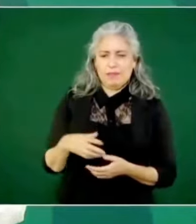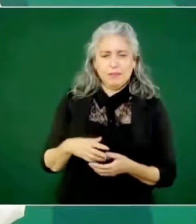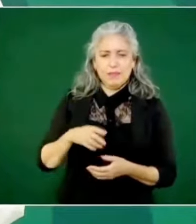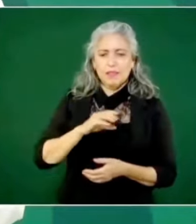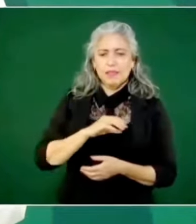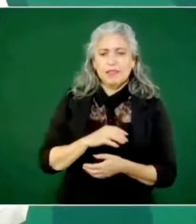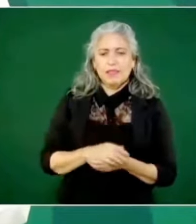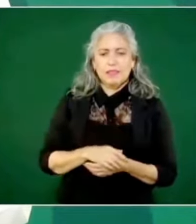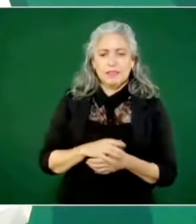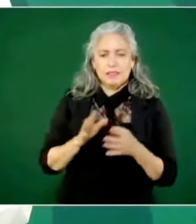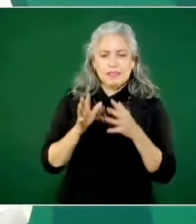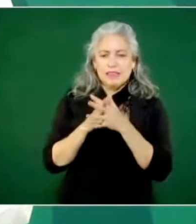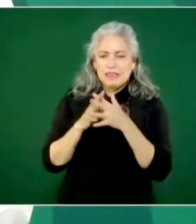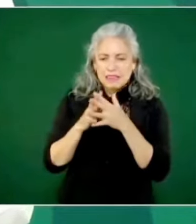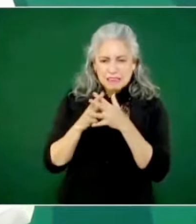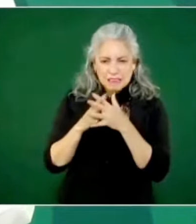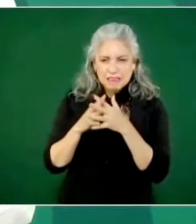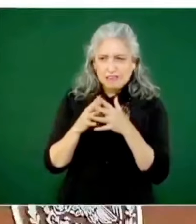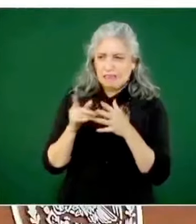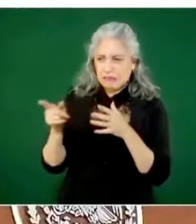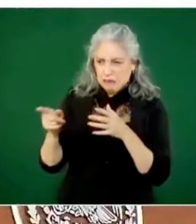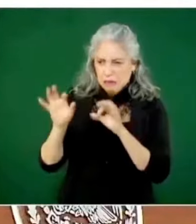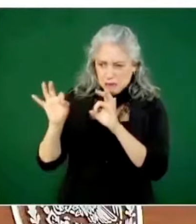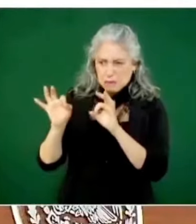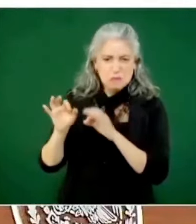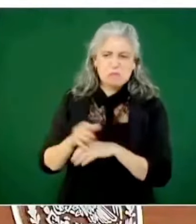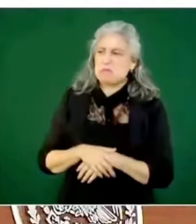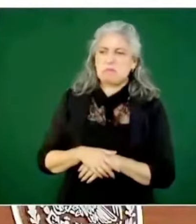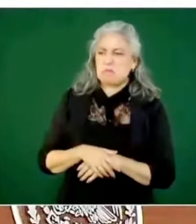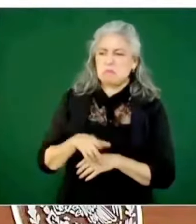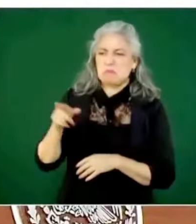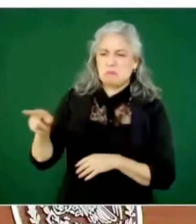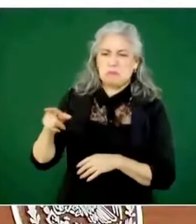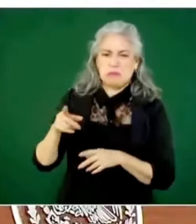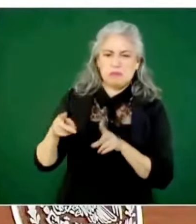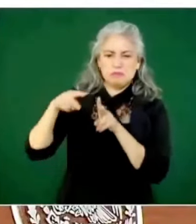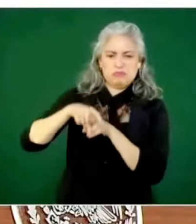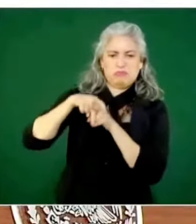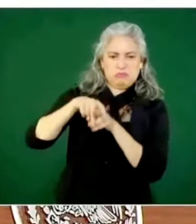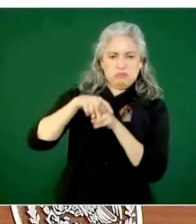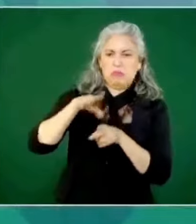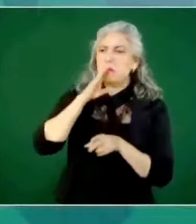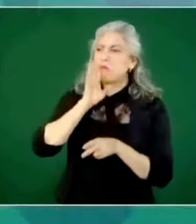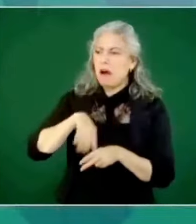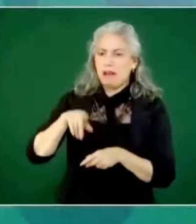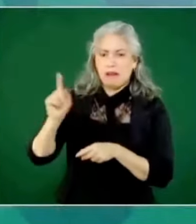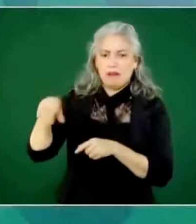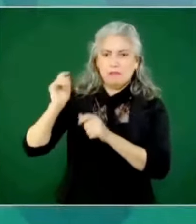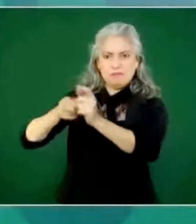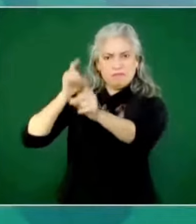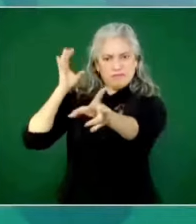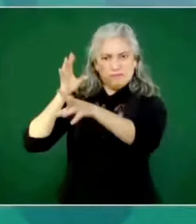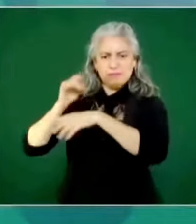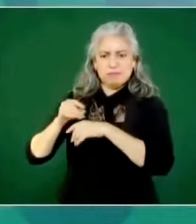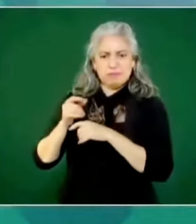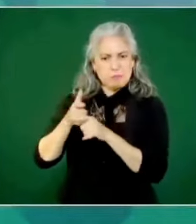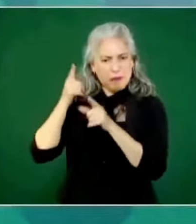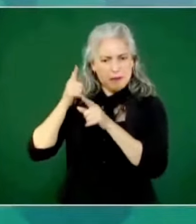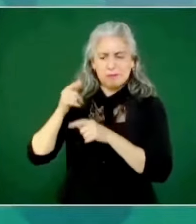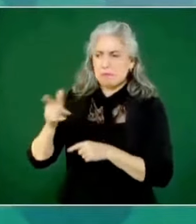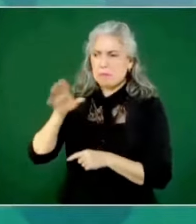mal jinete, mal tirador. Sin embargo, le reconocían